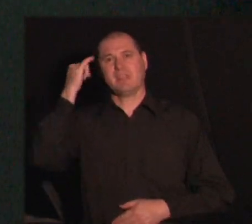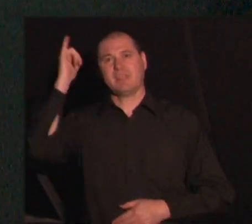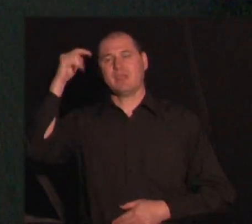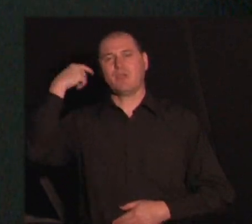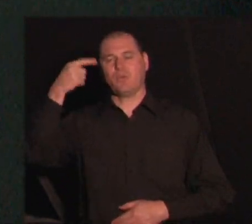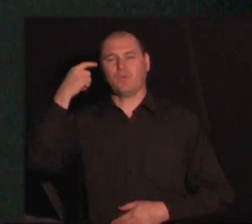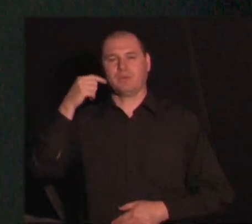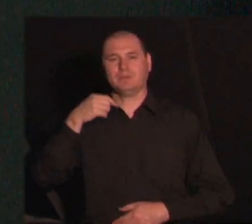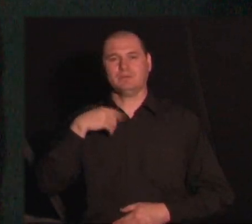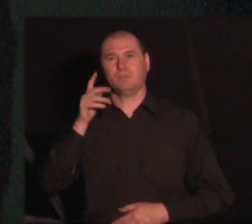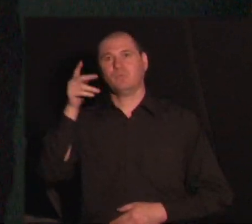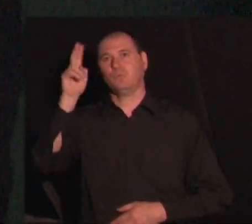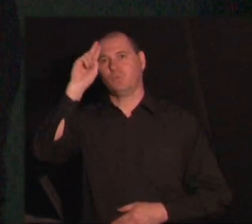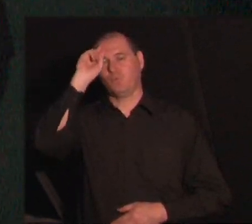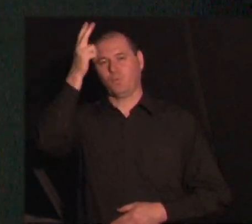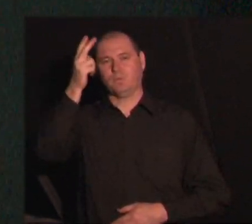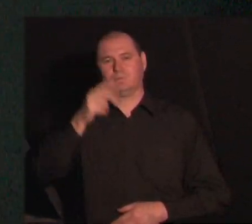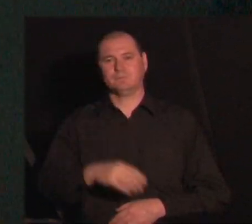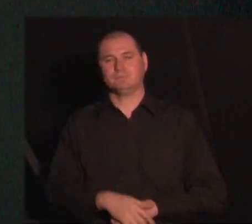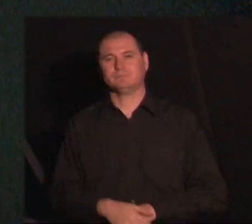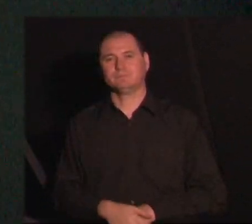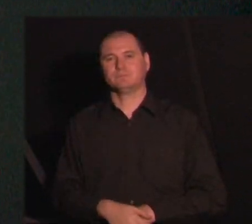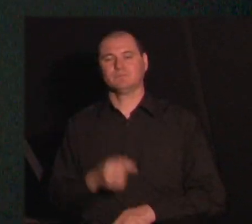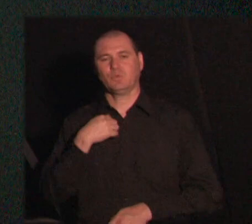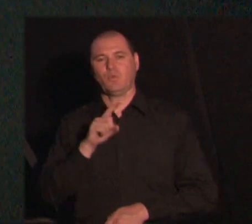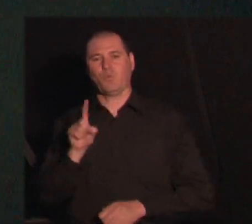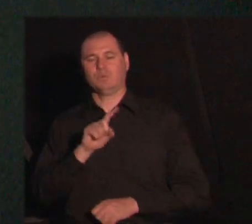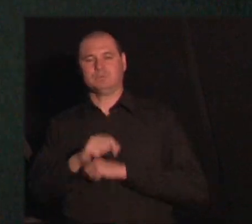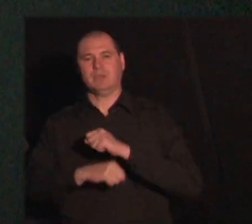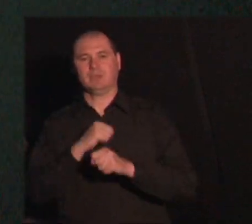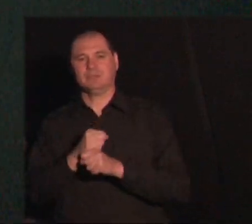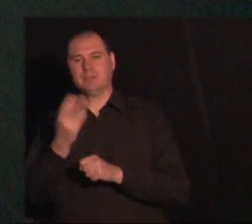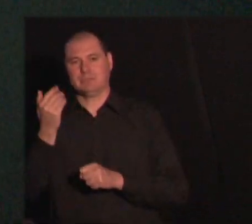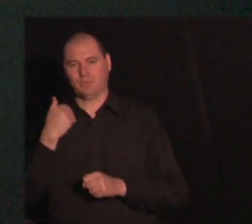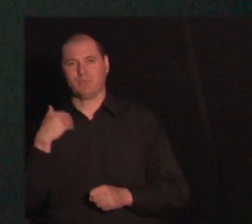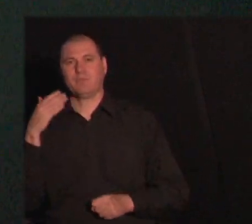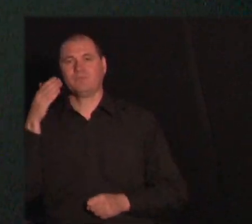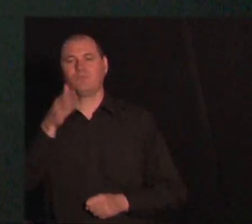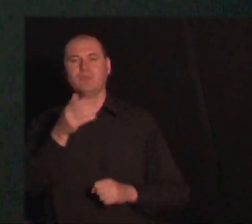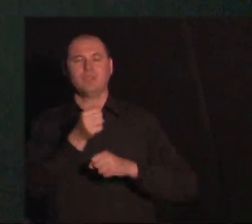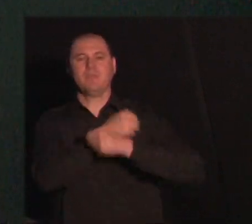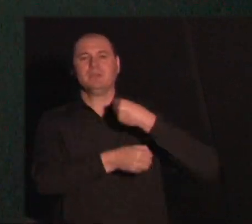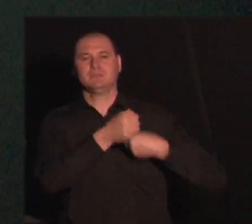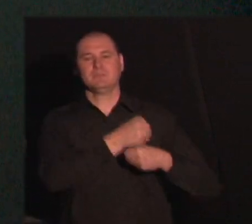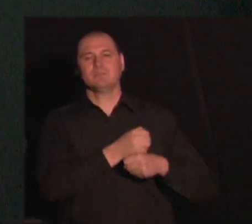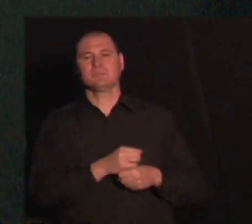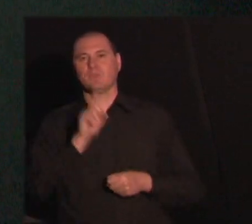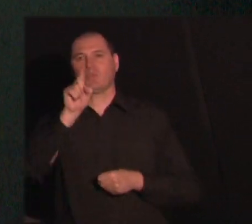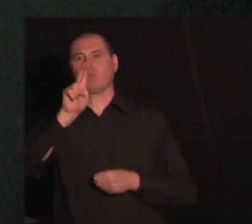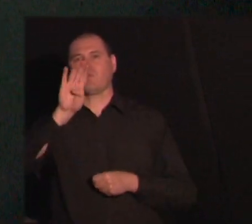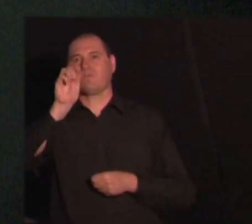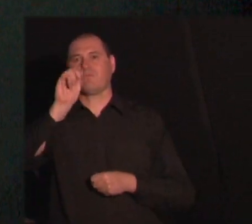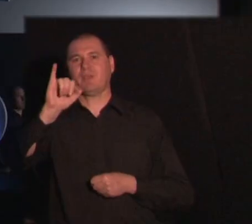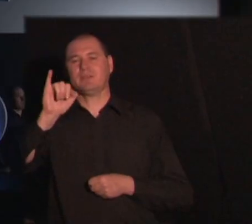que me iba a ir a Dubái algún día, cuando tenía 11 años, y hace poco me fui. El año pasado creo que me fui a Dubái.